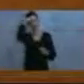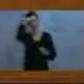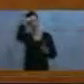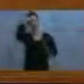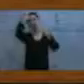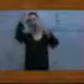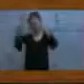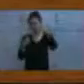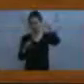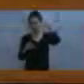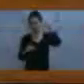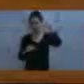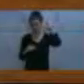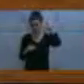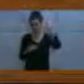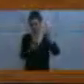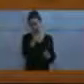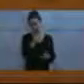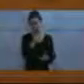de la coherencia política.